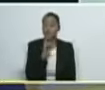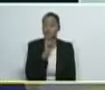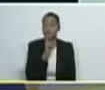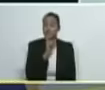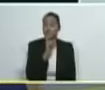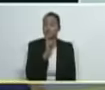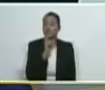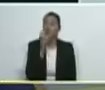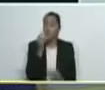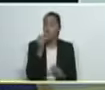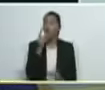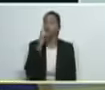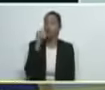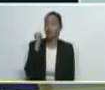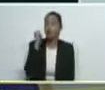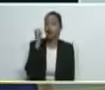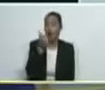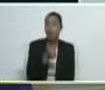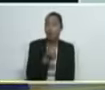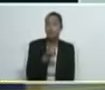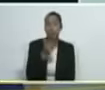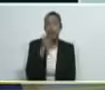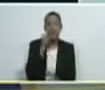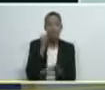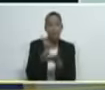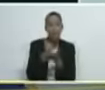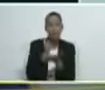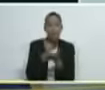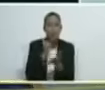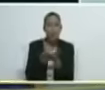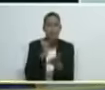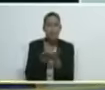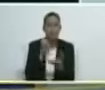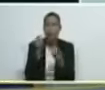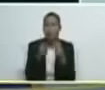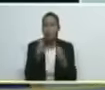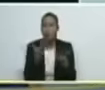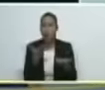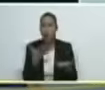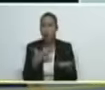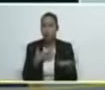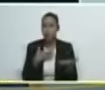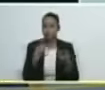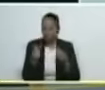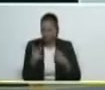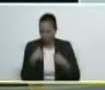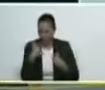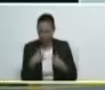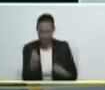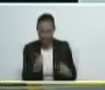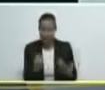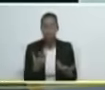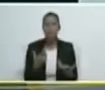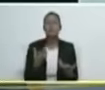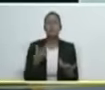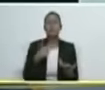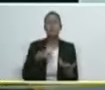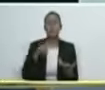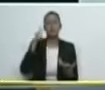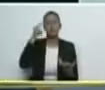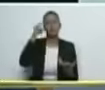Fueron años de pruebas superadas, con tesón, con serenidad, con